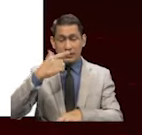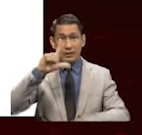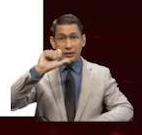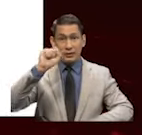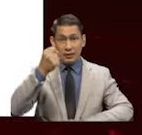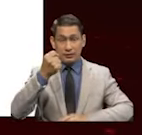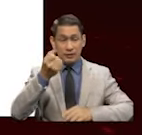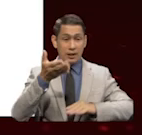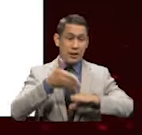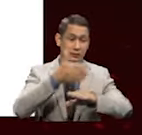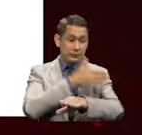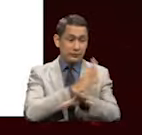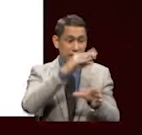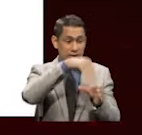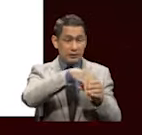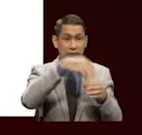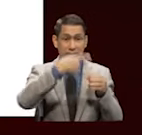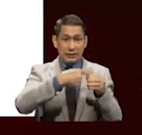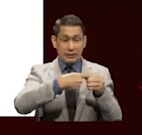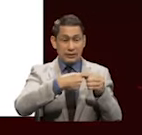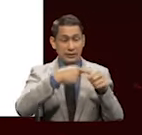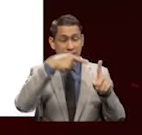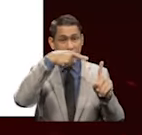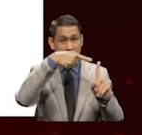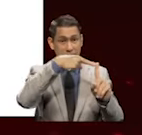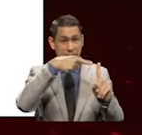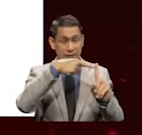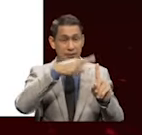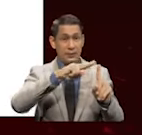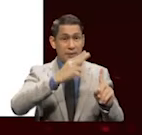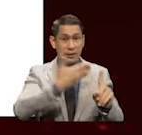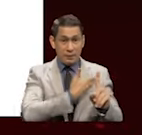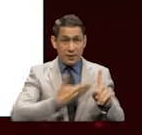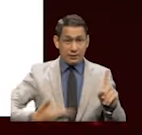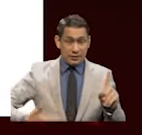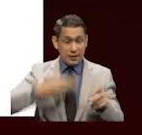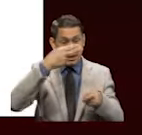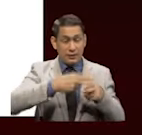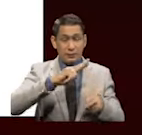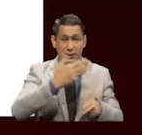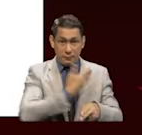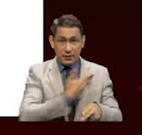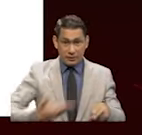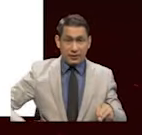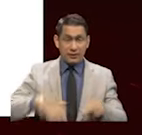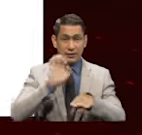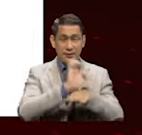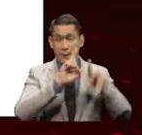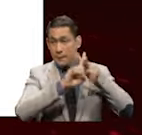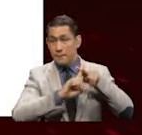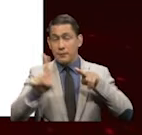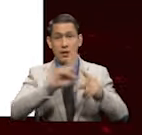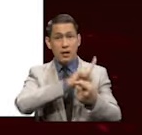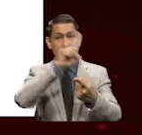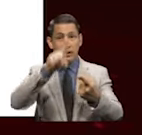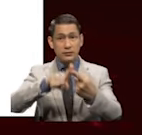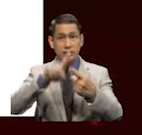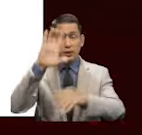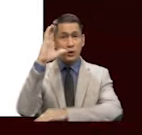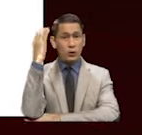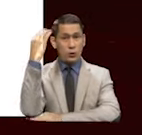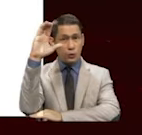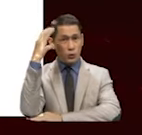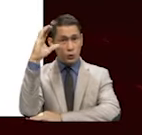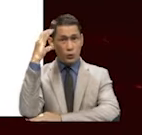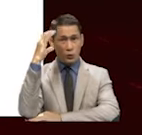documento señala que se disponga a quien corresponda planificar y ejecutar controles fronterizos por los pasos autorizados y